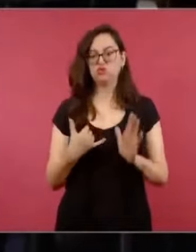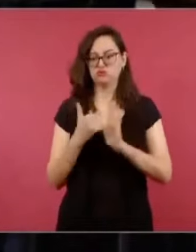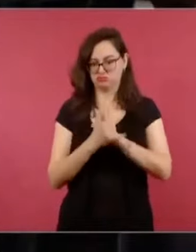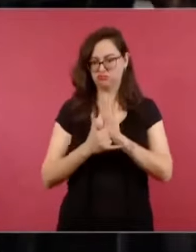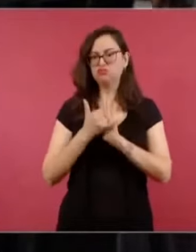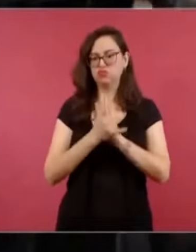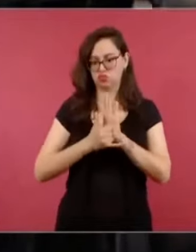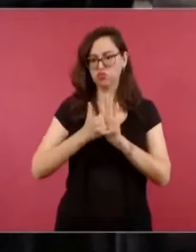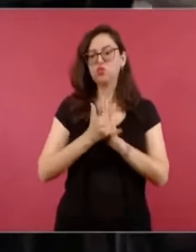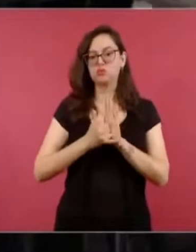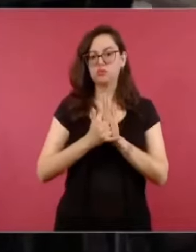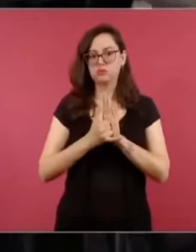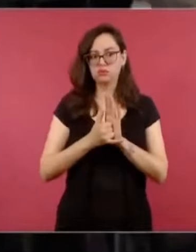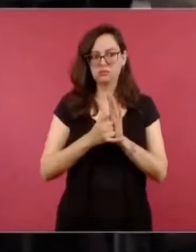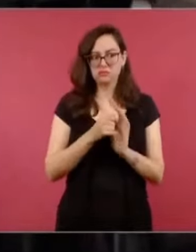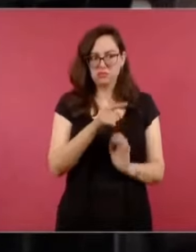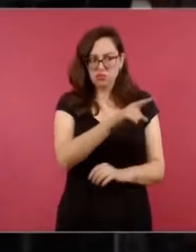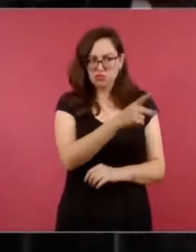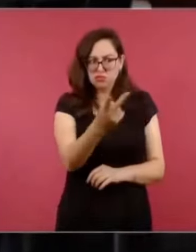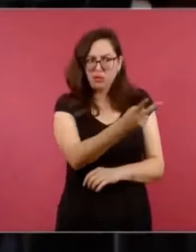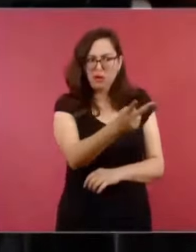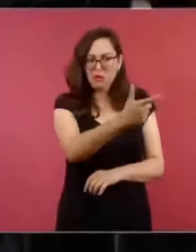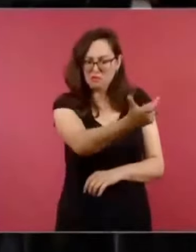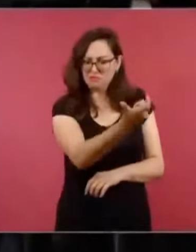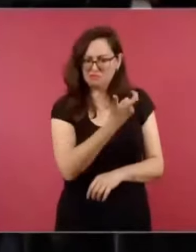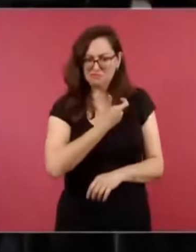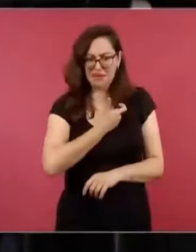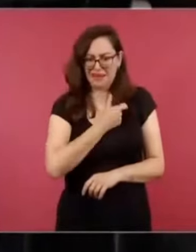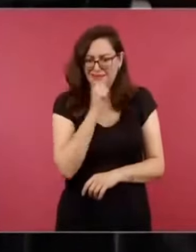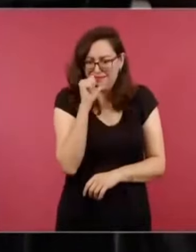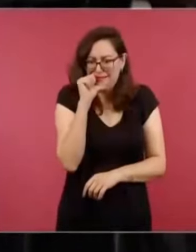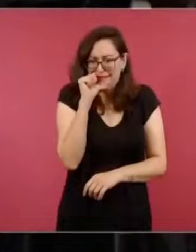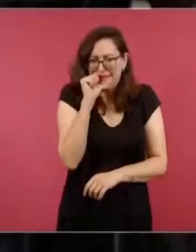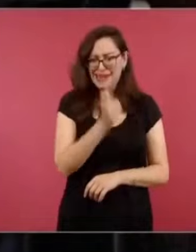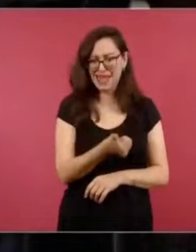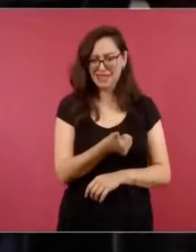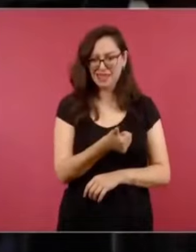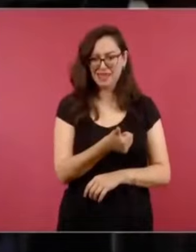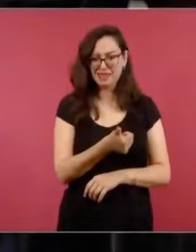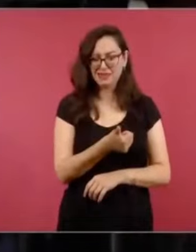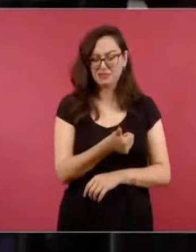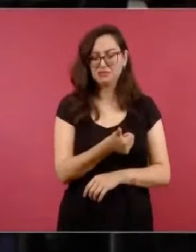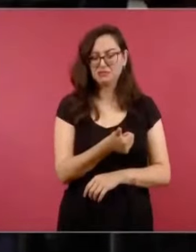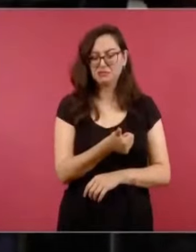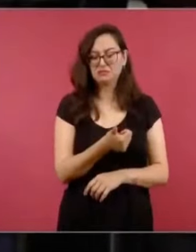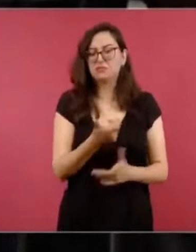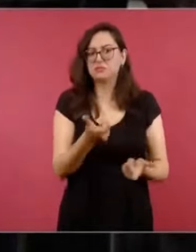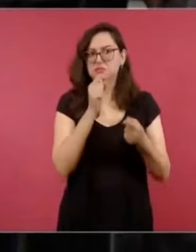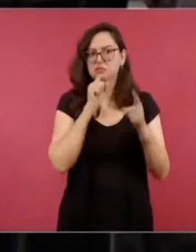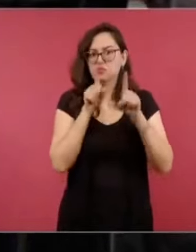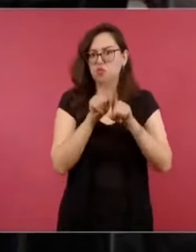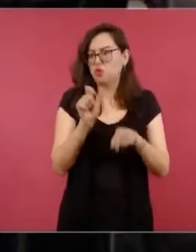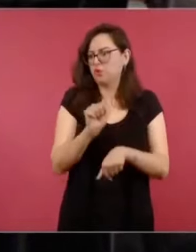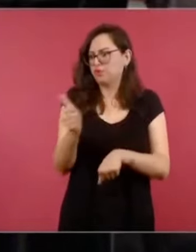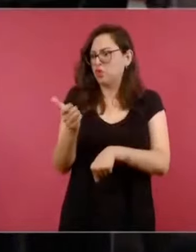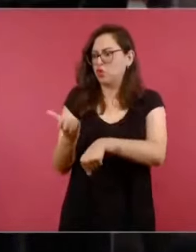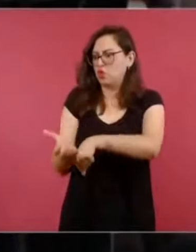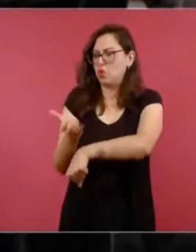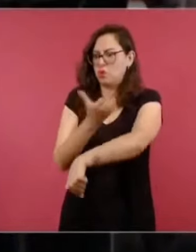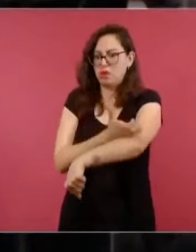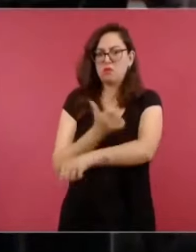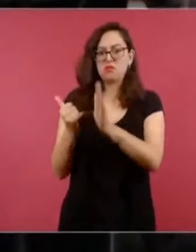youtuber y pues no recibo nada de Palacio Nacional, y pues tengo más compañeros que son youtubers, más sin embargo